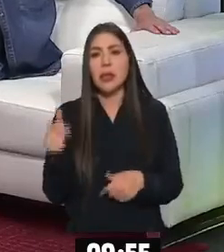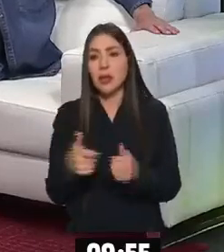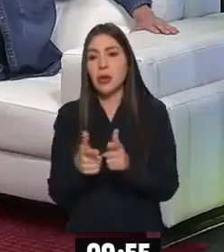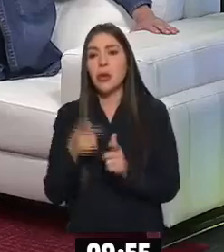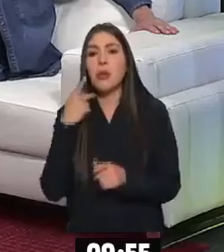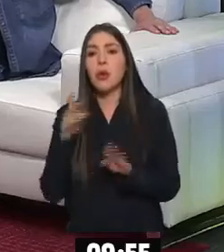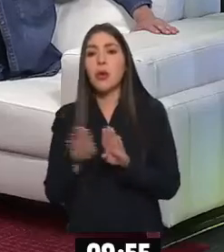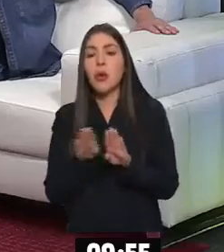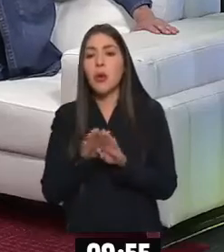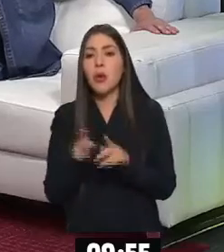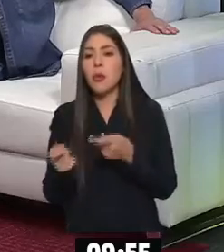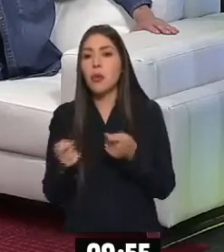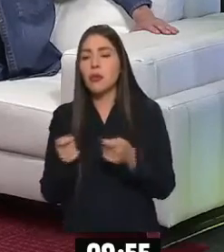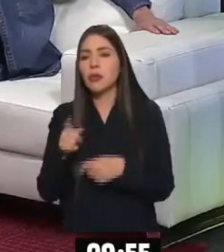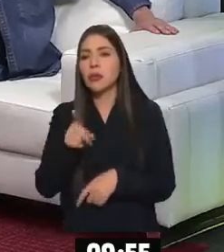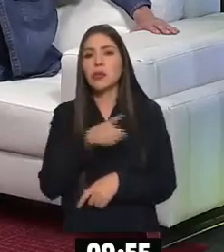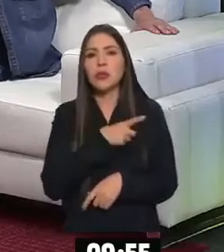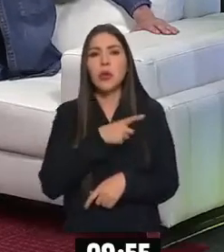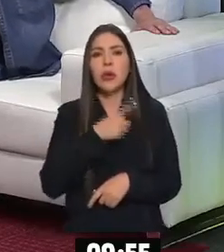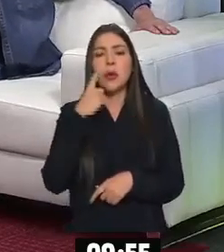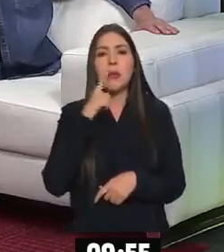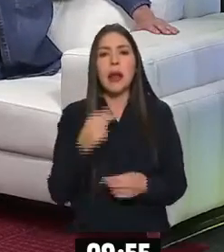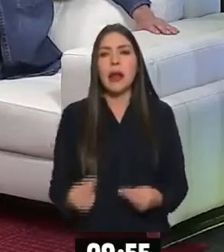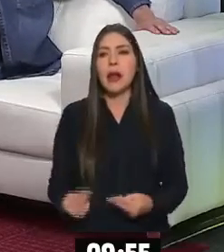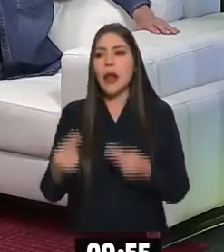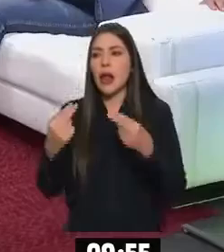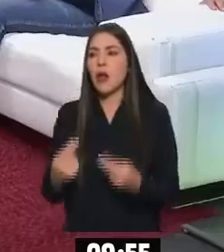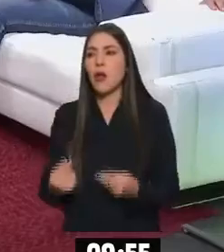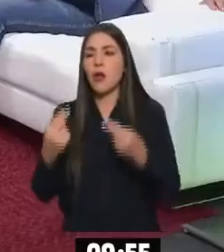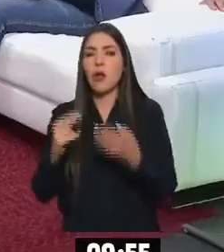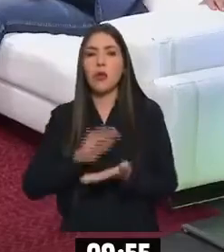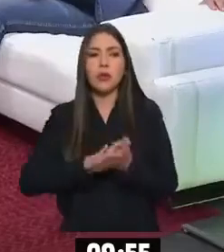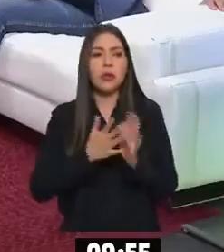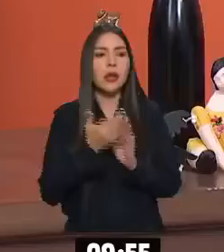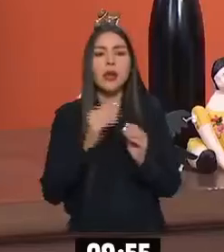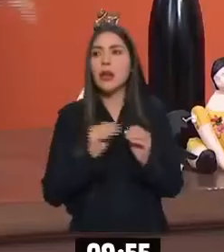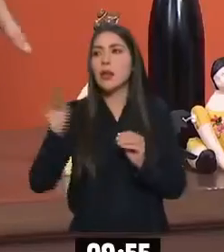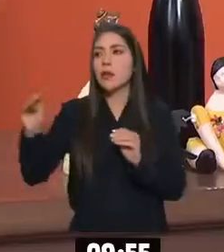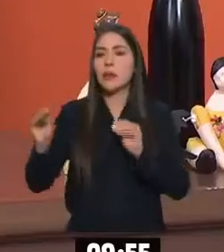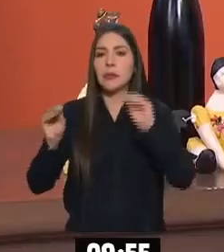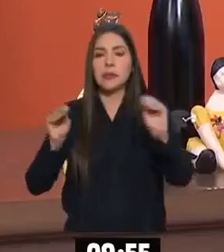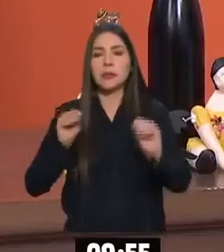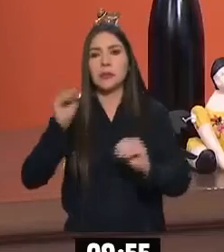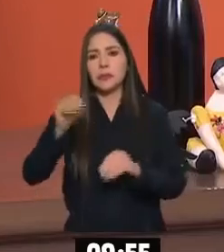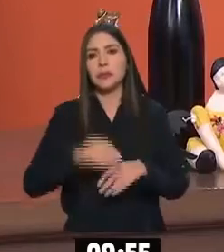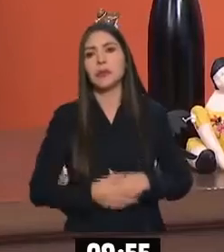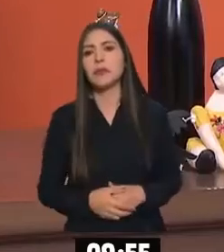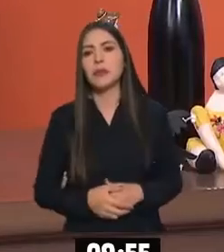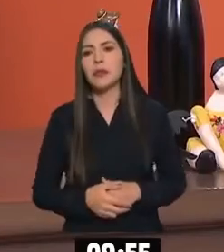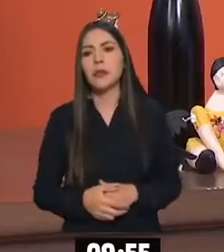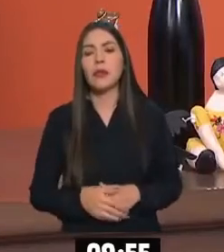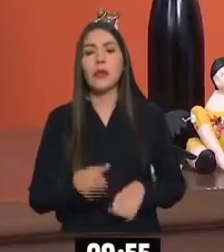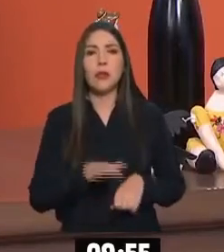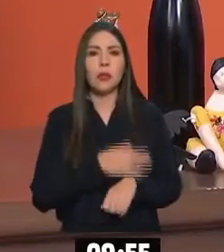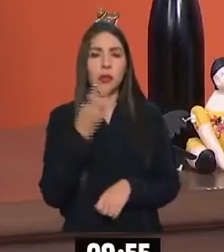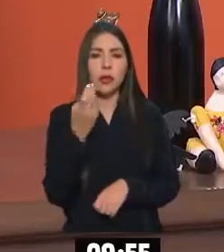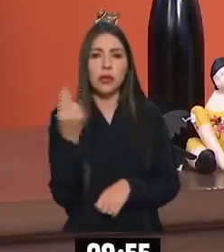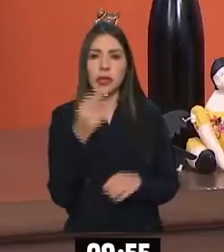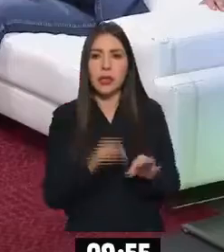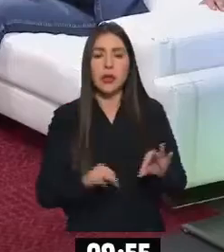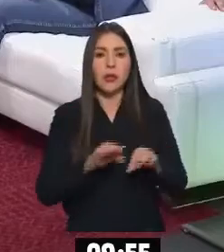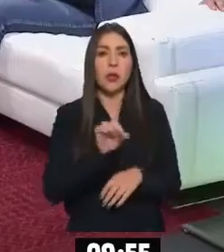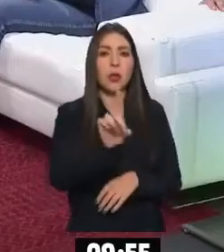que fue una agencia de colocaciones y de negocios por mucho tiempo. Y hablando de ciudadanía, de ahí la importancia del voto el domingo Por